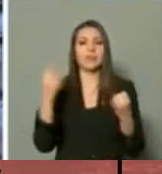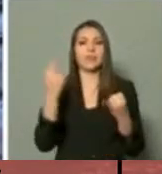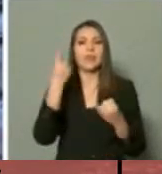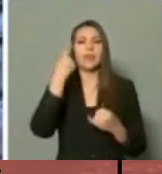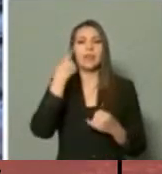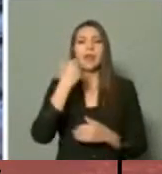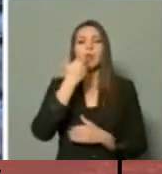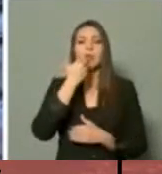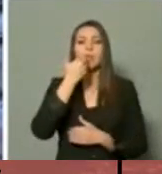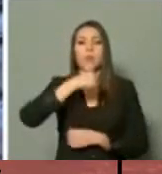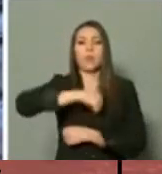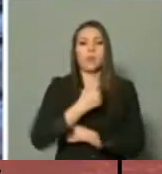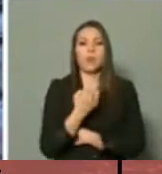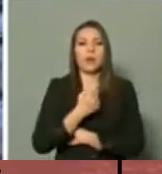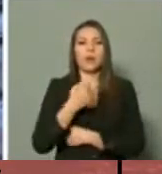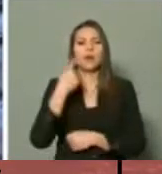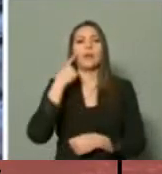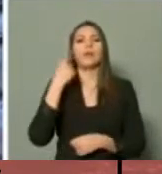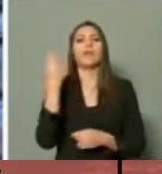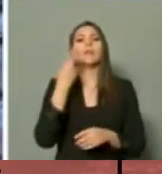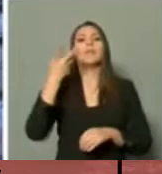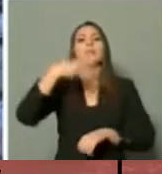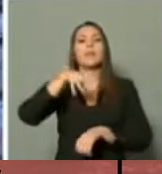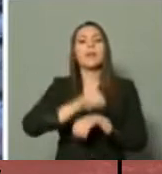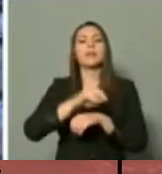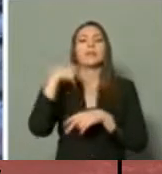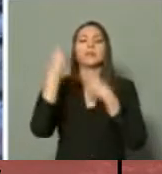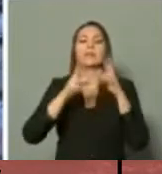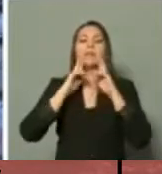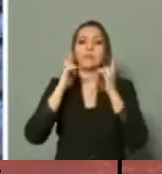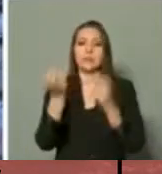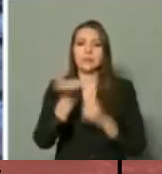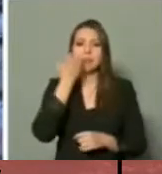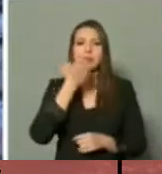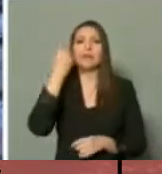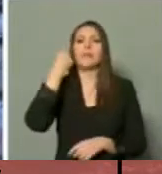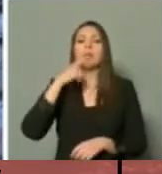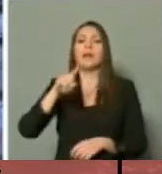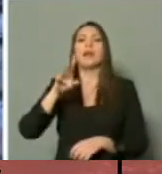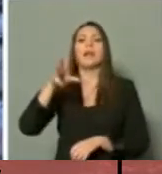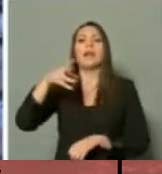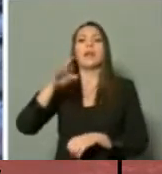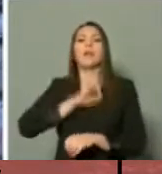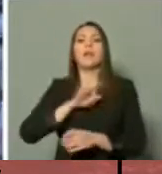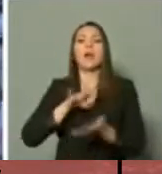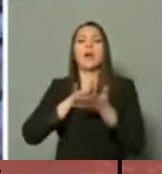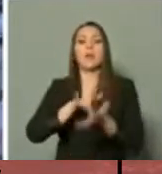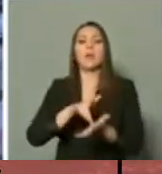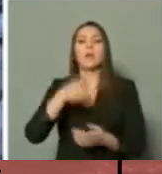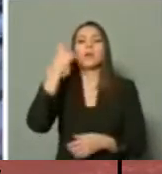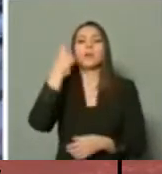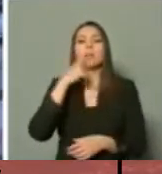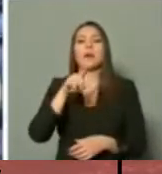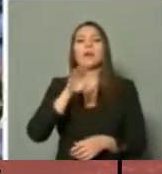permiso laboral para asistir a reuniones escolares, incentivos a empresas para contratar jóvenes. Son cuatro propuestas que fundaremos como Partido Verde en la